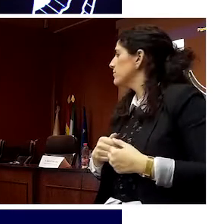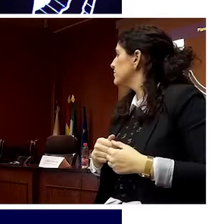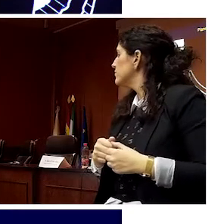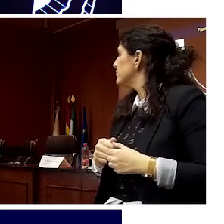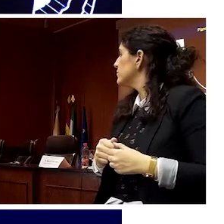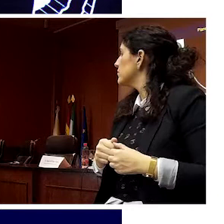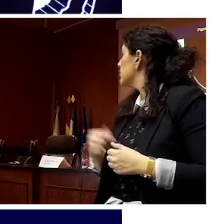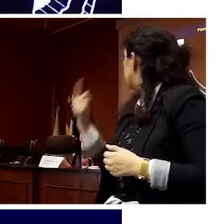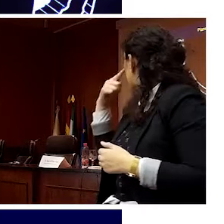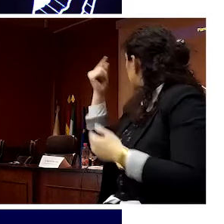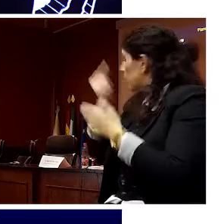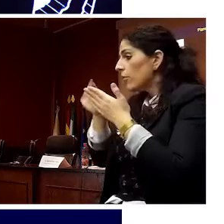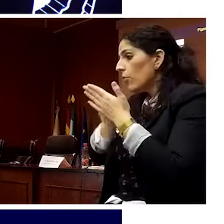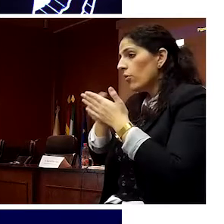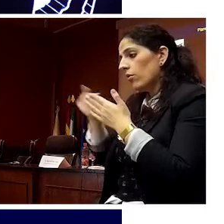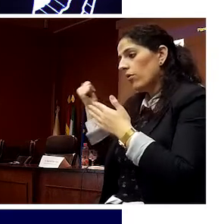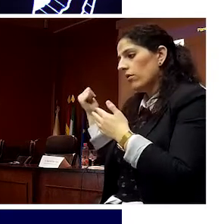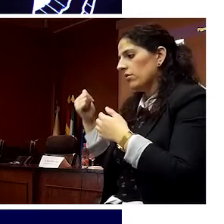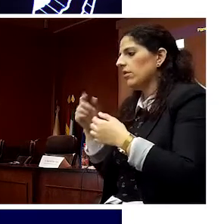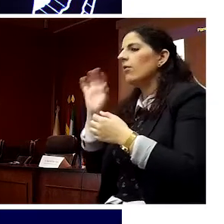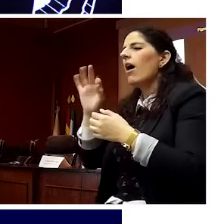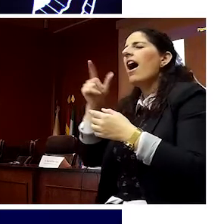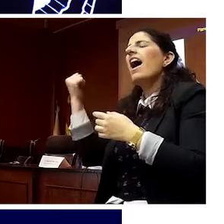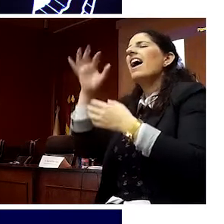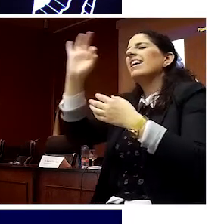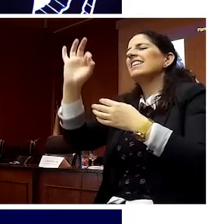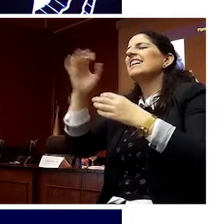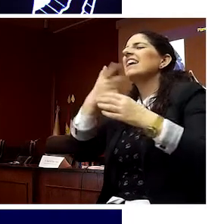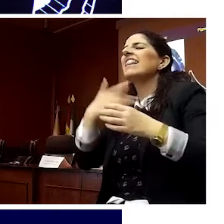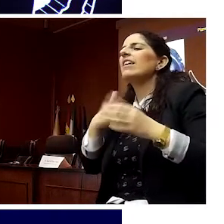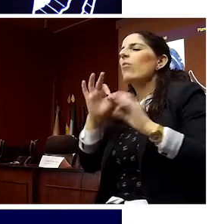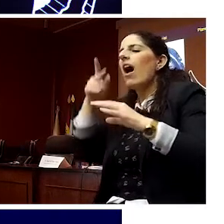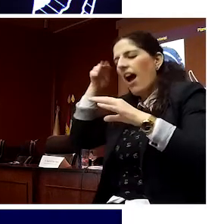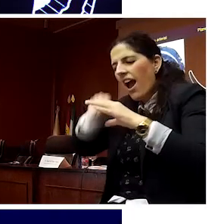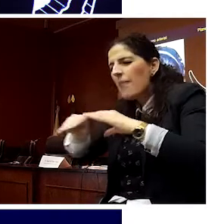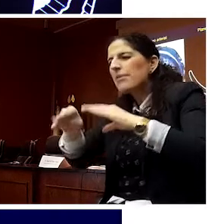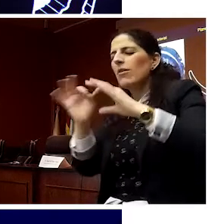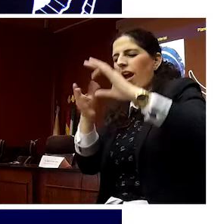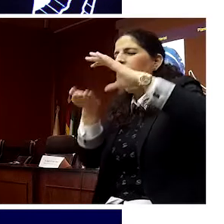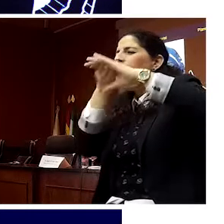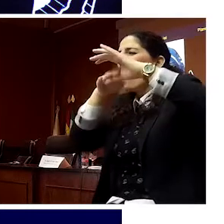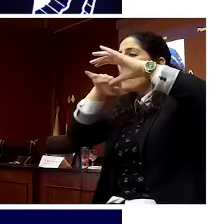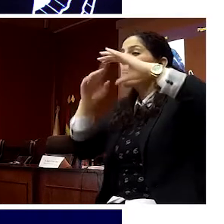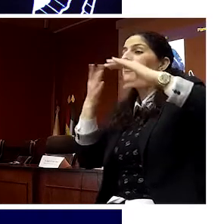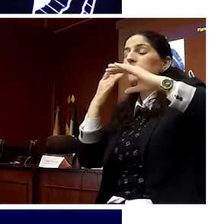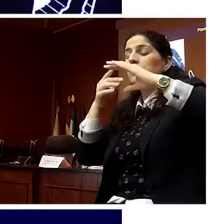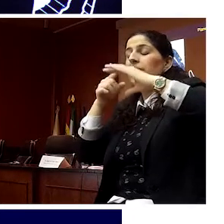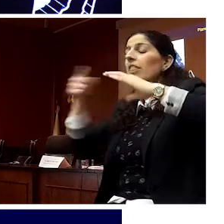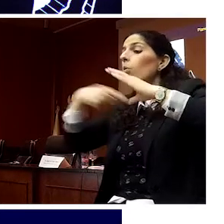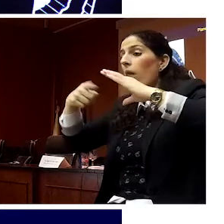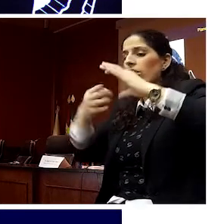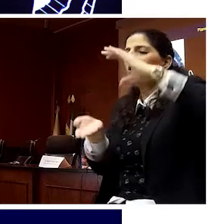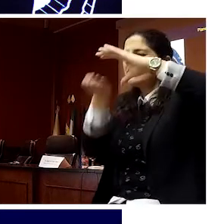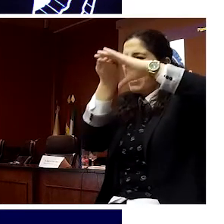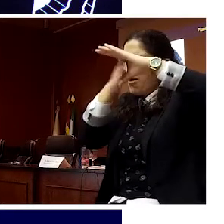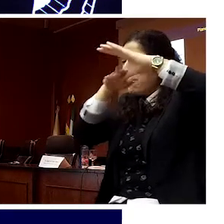caso pues dibuja como si fuera un estudio arqueológico, pues diferentes etapas, diferentes capas que